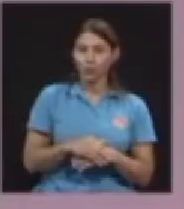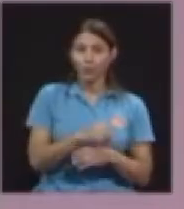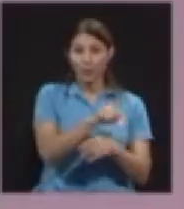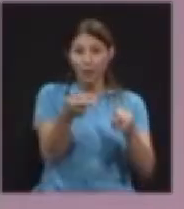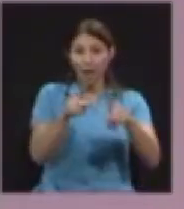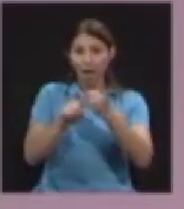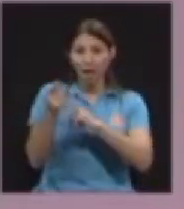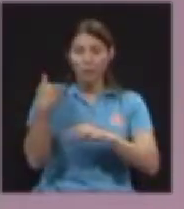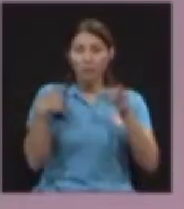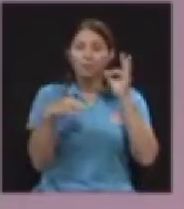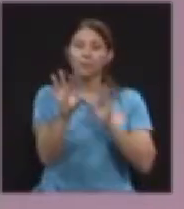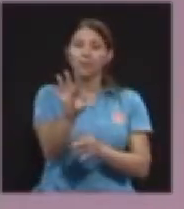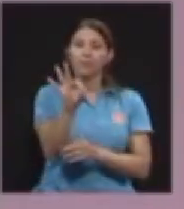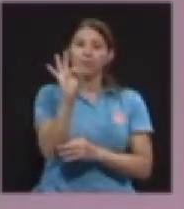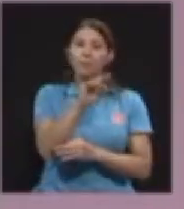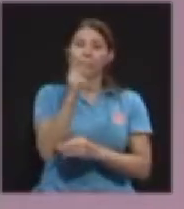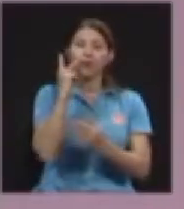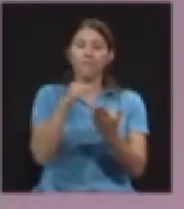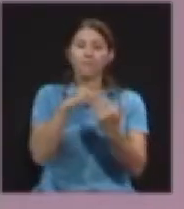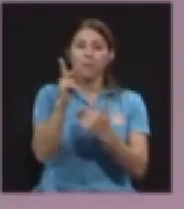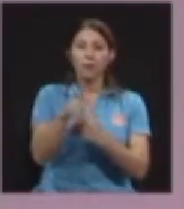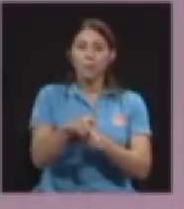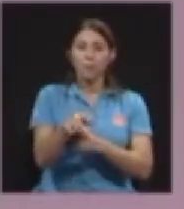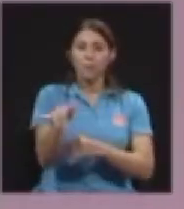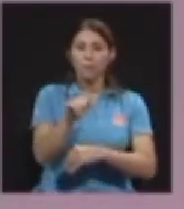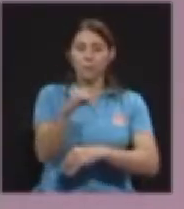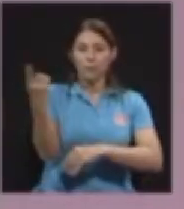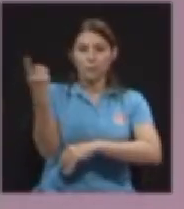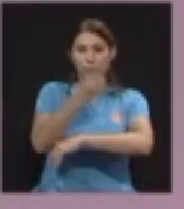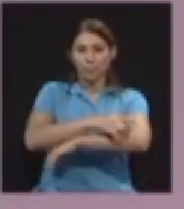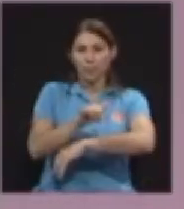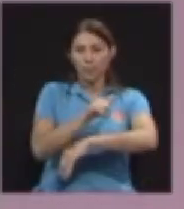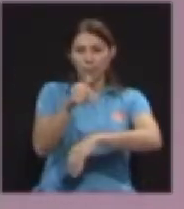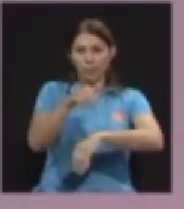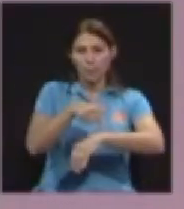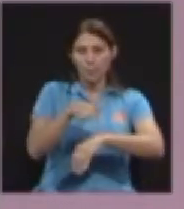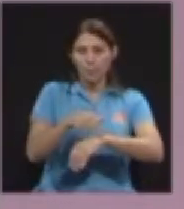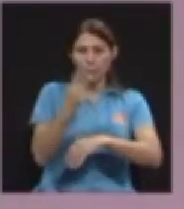amigos los invitamos a acompañarnos en los mismos